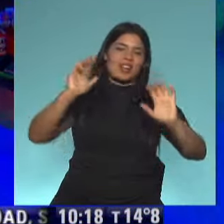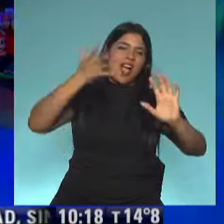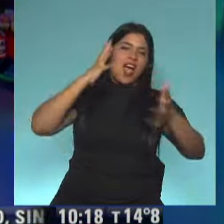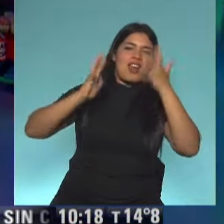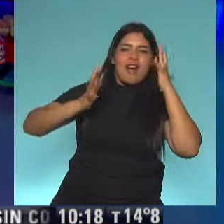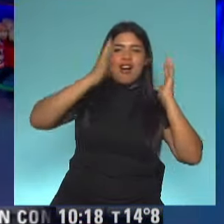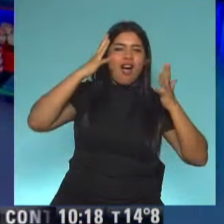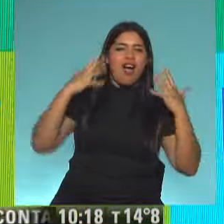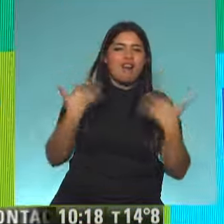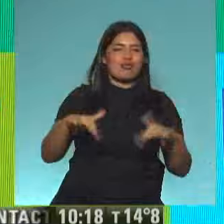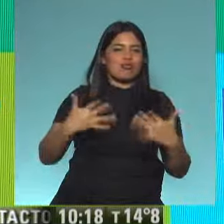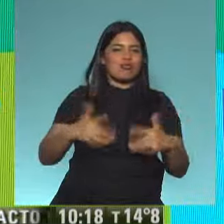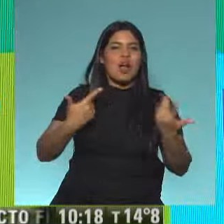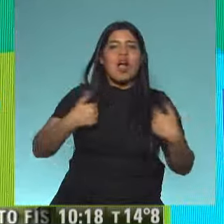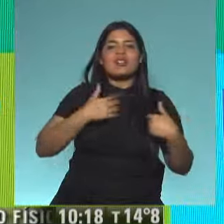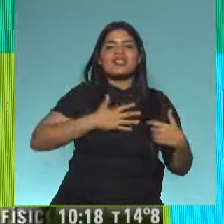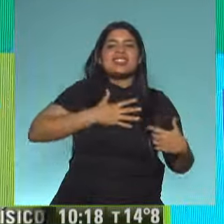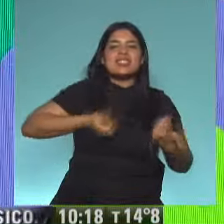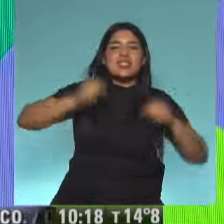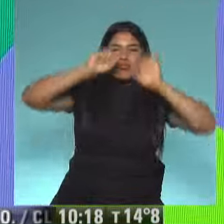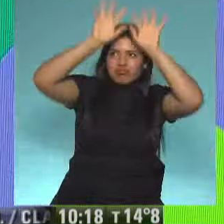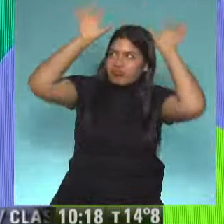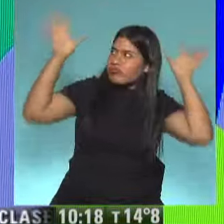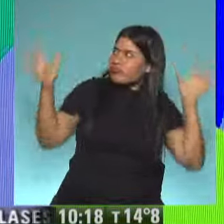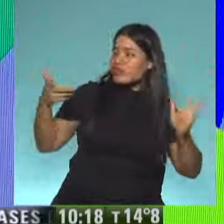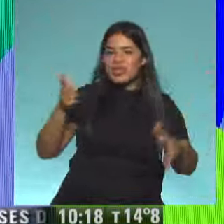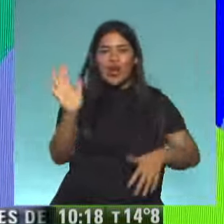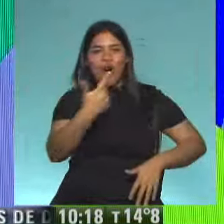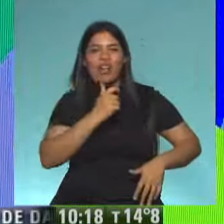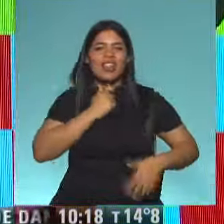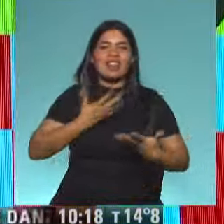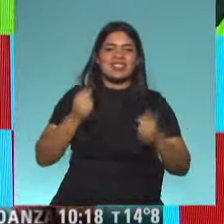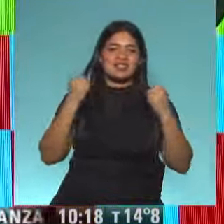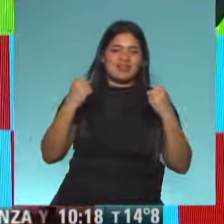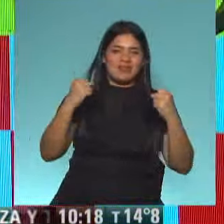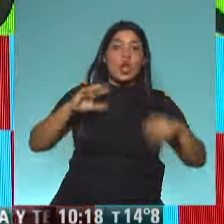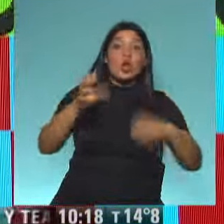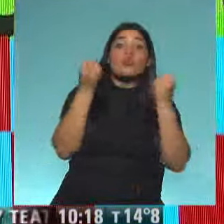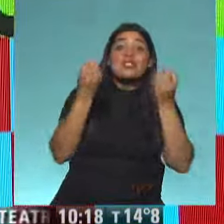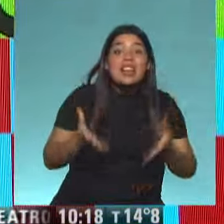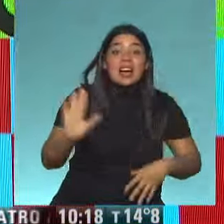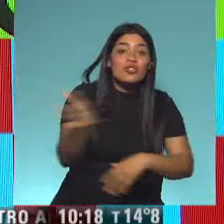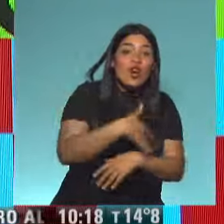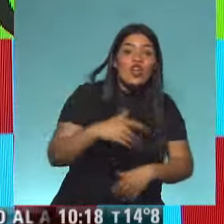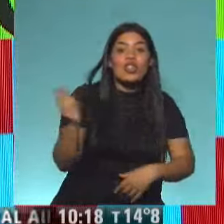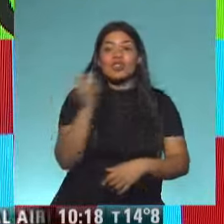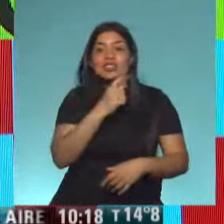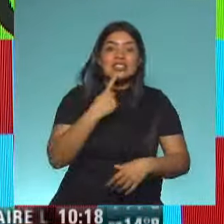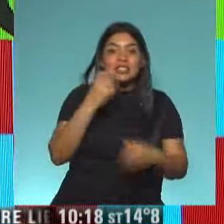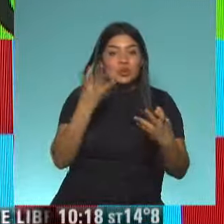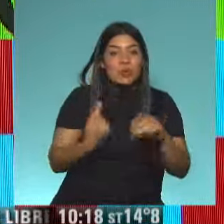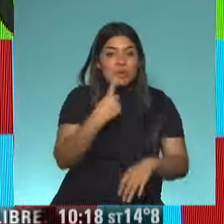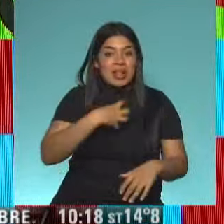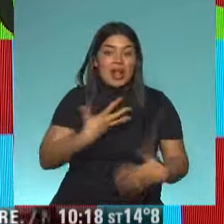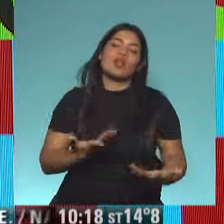Llegar el día en que todos íbamos a tener pincho. Bueno, ¿cómo están los chicos y las chicas de primer grado? Como verán, seguimos en esta